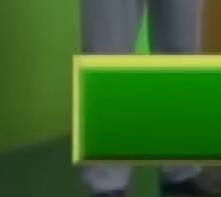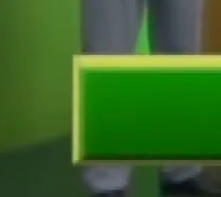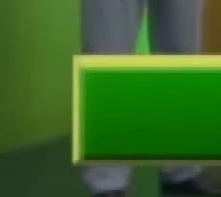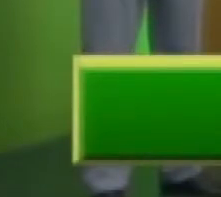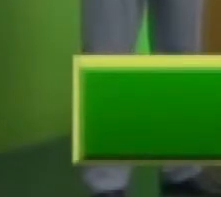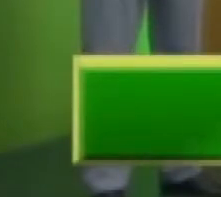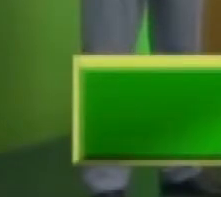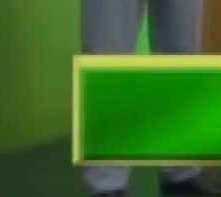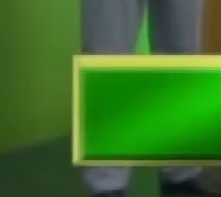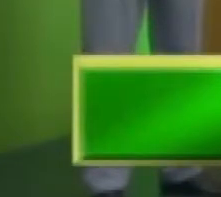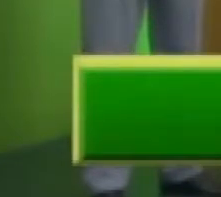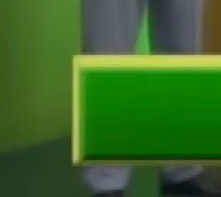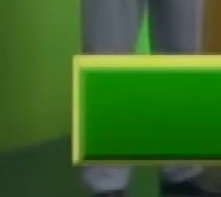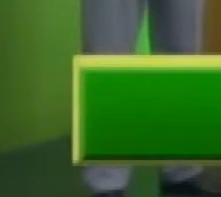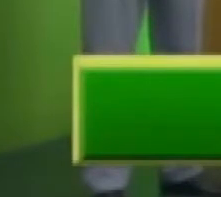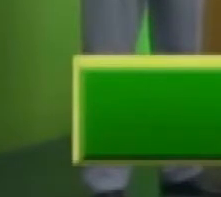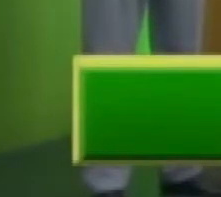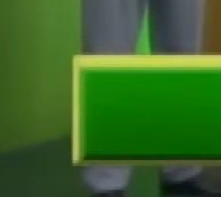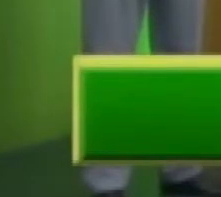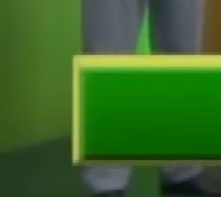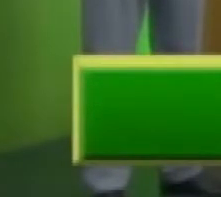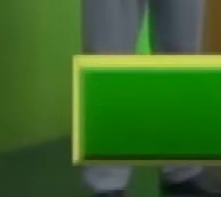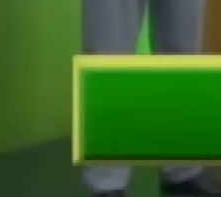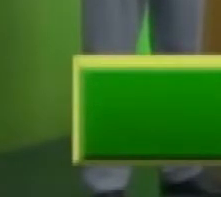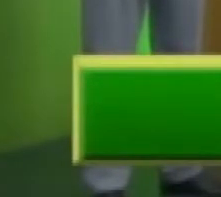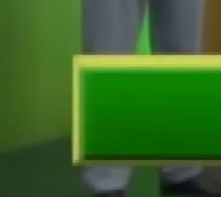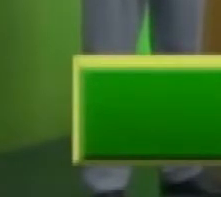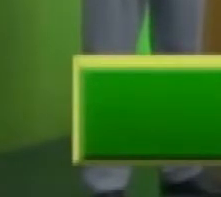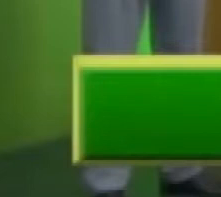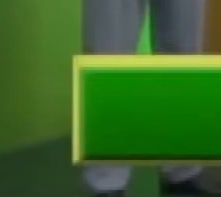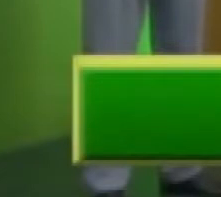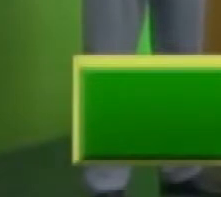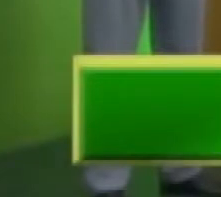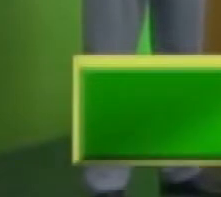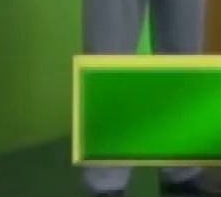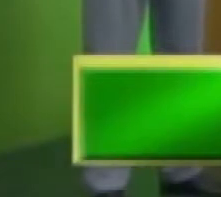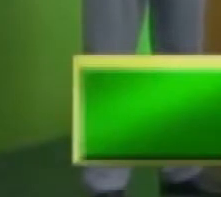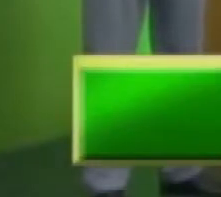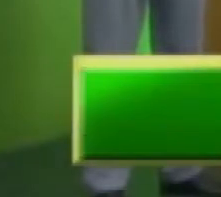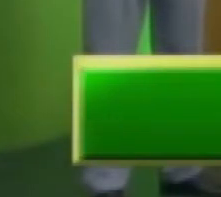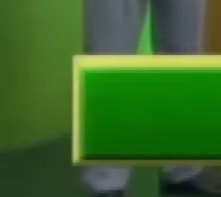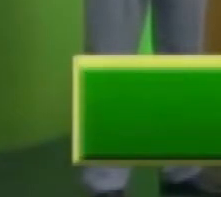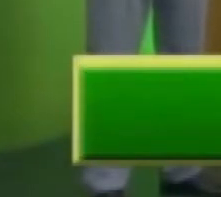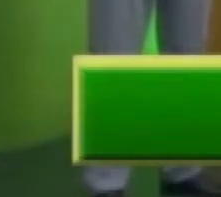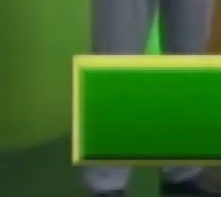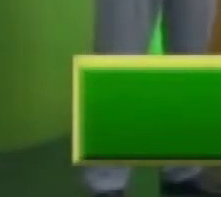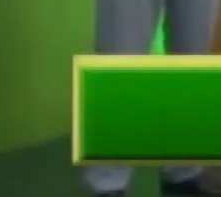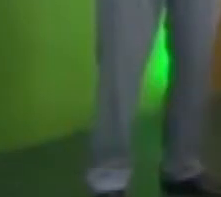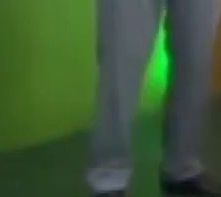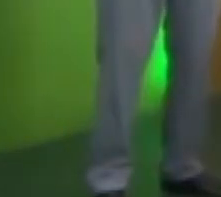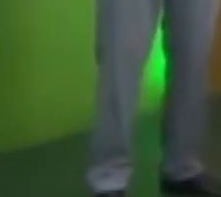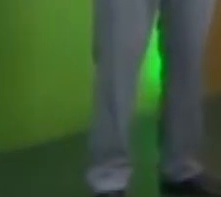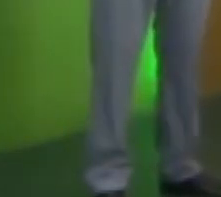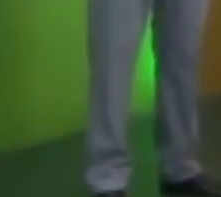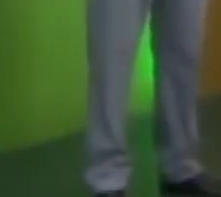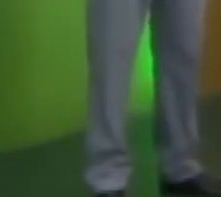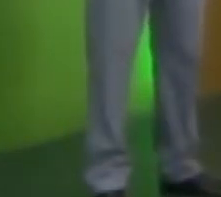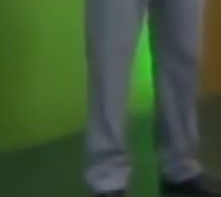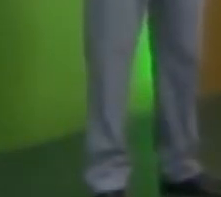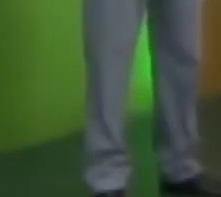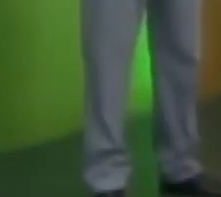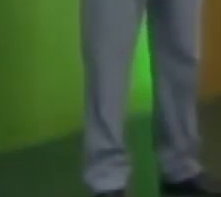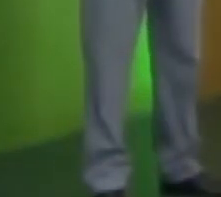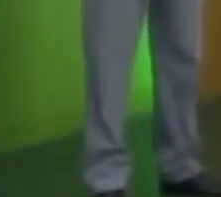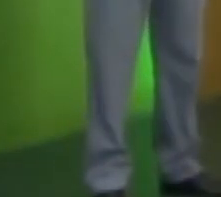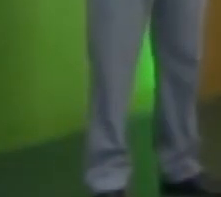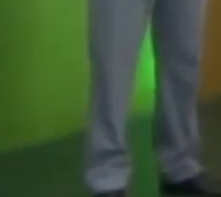www.lasnoticias.co. En Facebook nos pueden encontrar como Las Noticias de Telecaribe 630. Y en Twitter como @lasnoticias630. Lili, hoy como todos los días vamos a